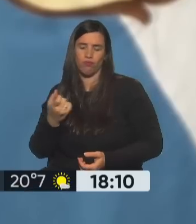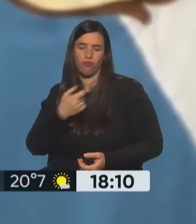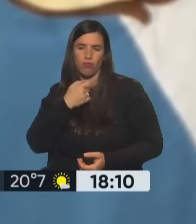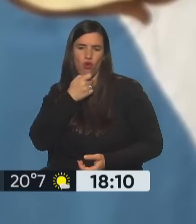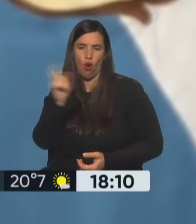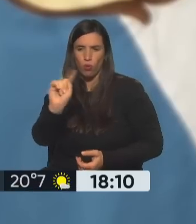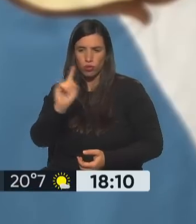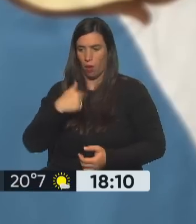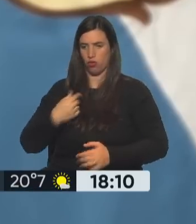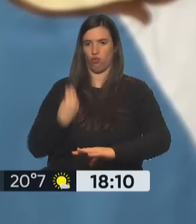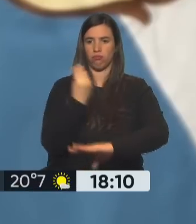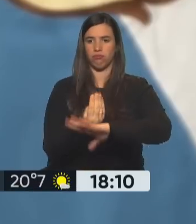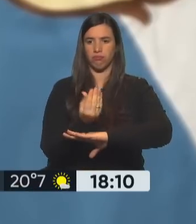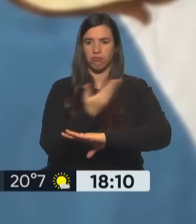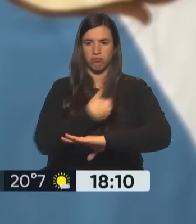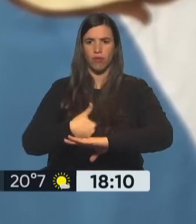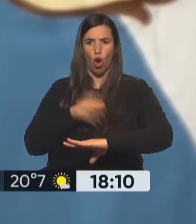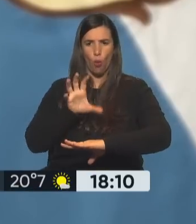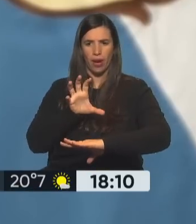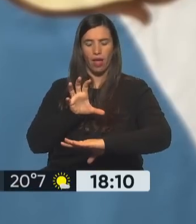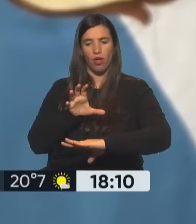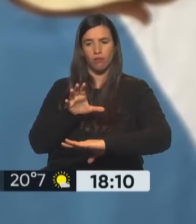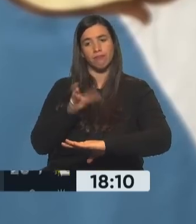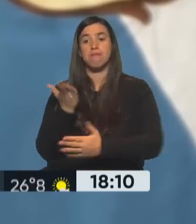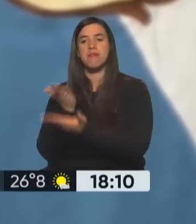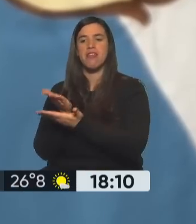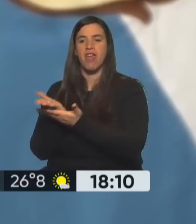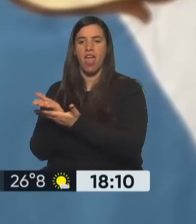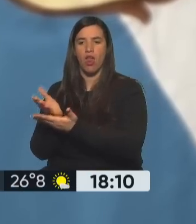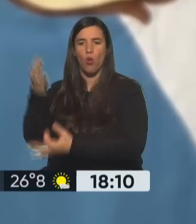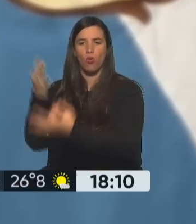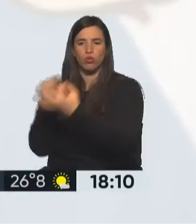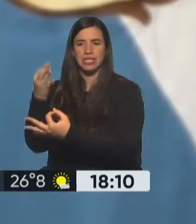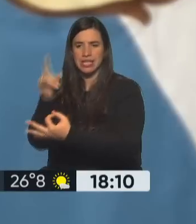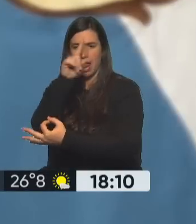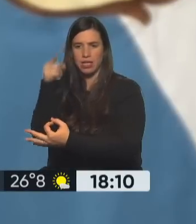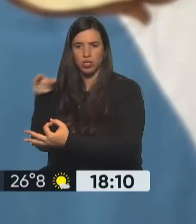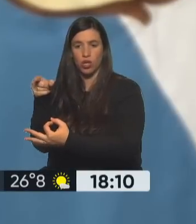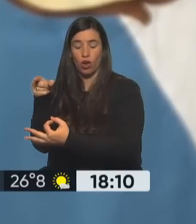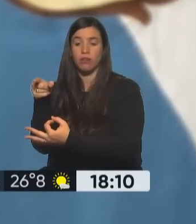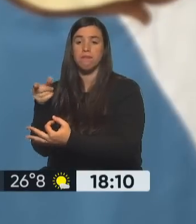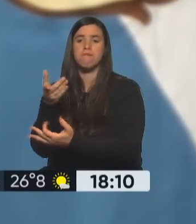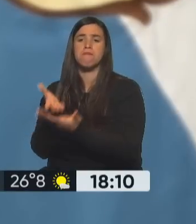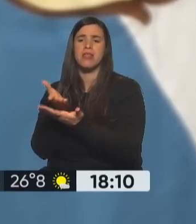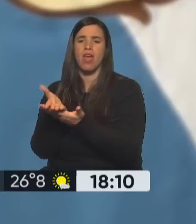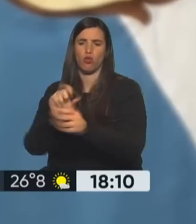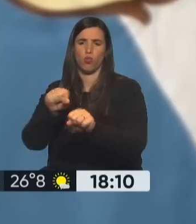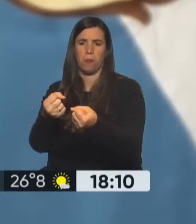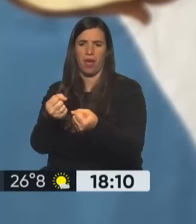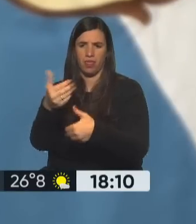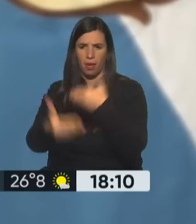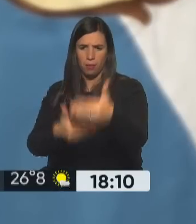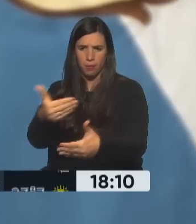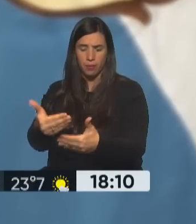de Justicia de la Nación, logrando finalmente la suspensión del proceso. No voy a hacer especulaciones